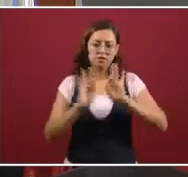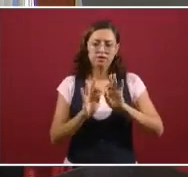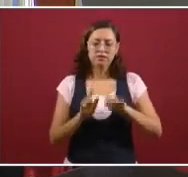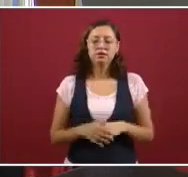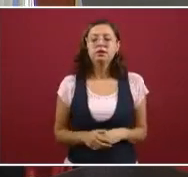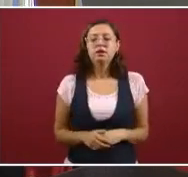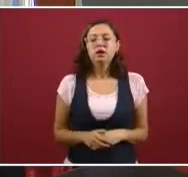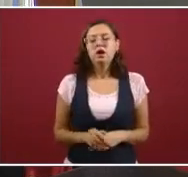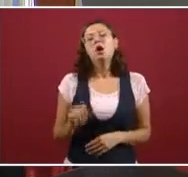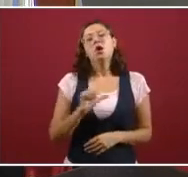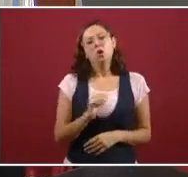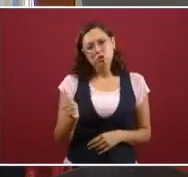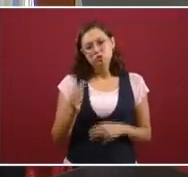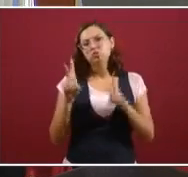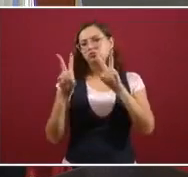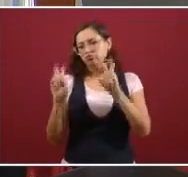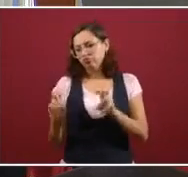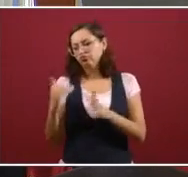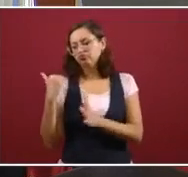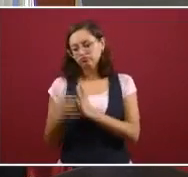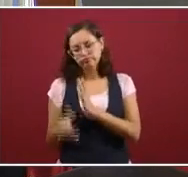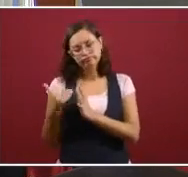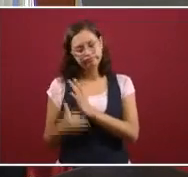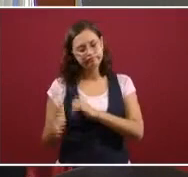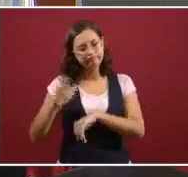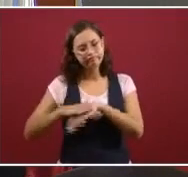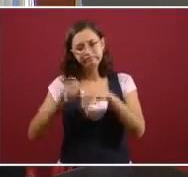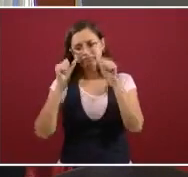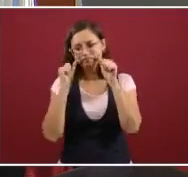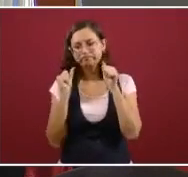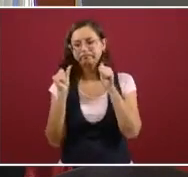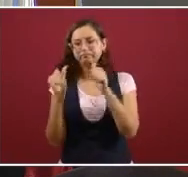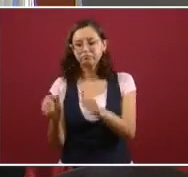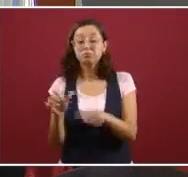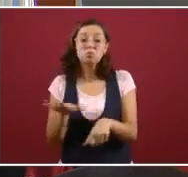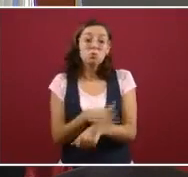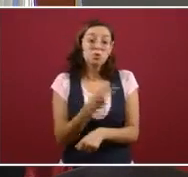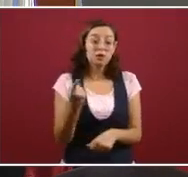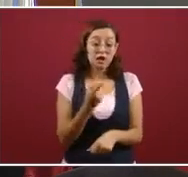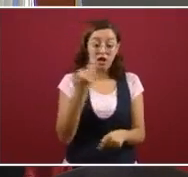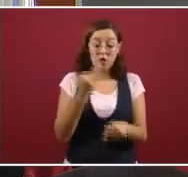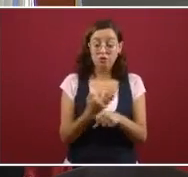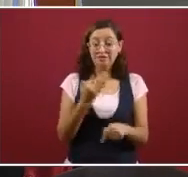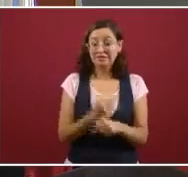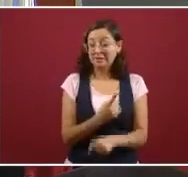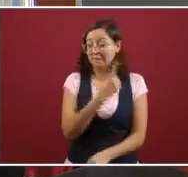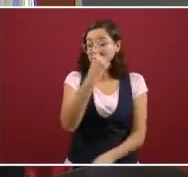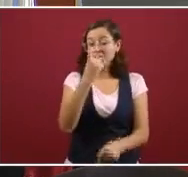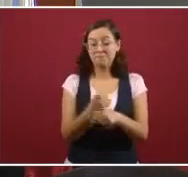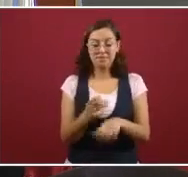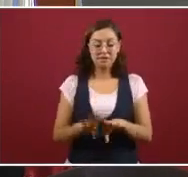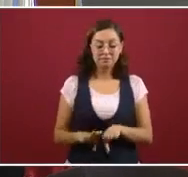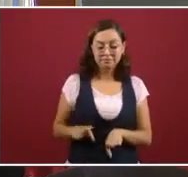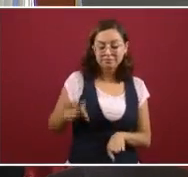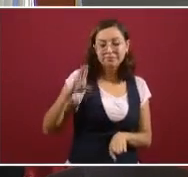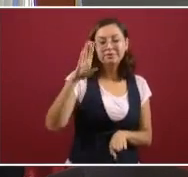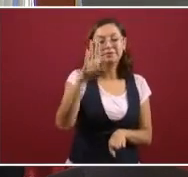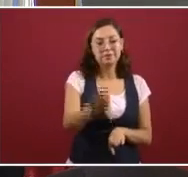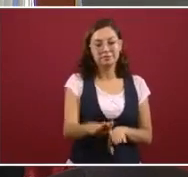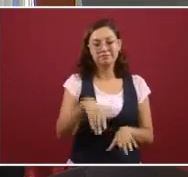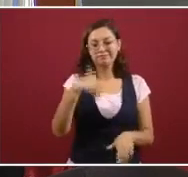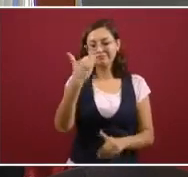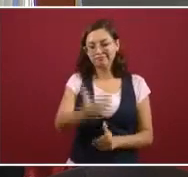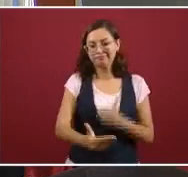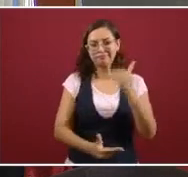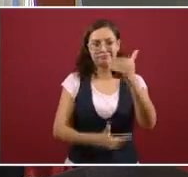sobre los cuales trabajar. Uno muy importante, este es el primer paso hacia un nuevo modelo de pensiones que